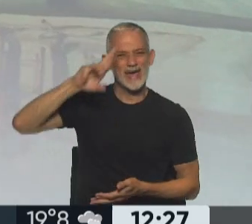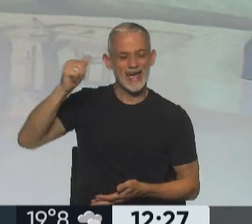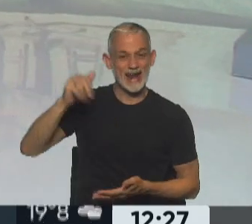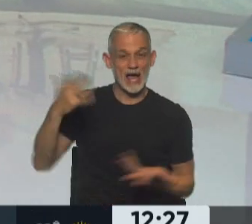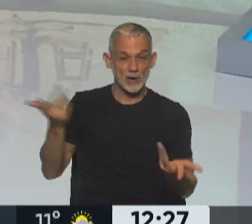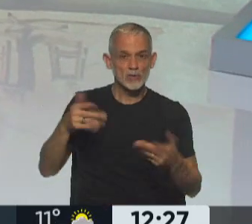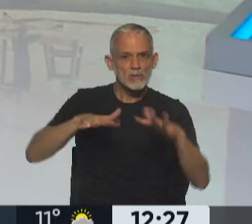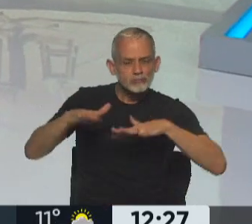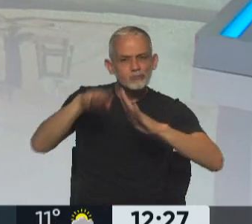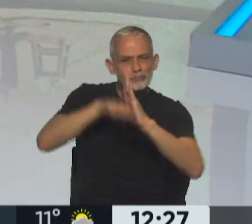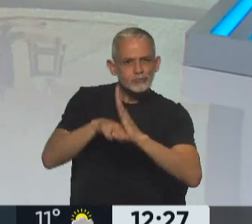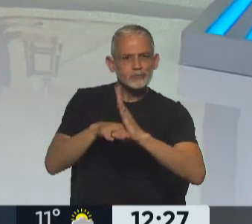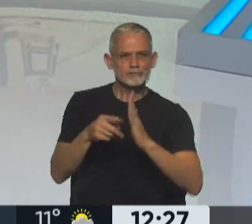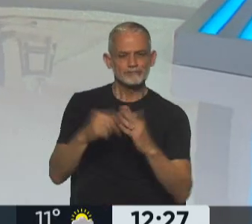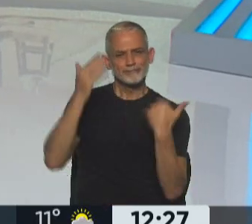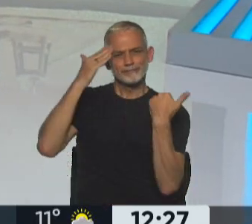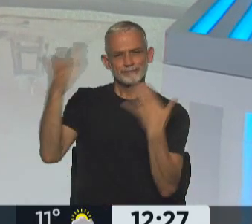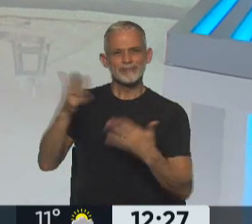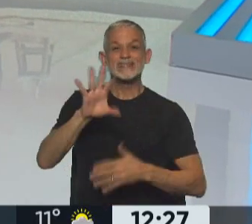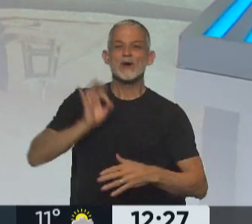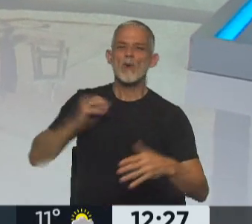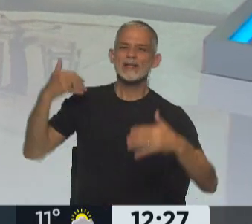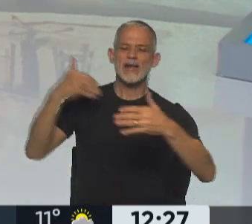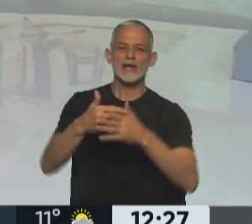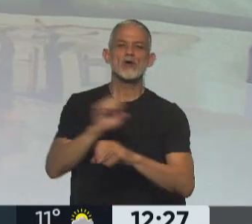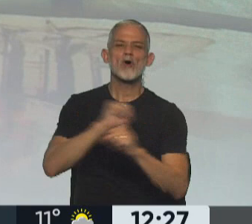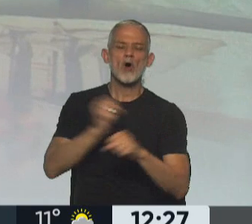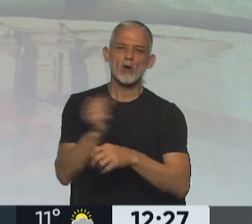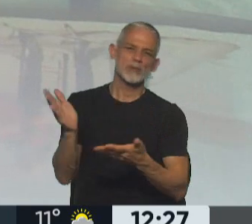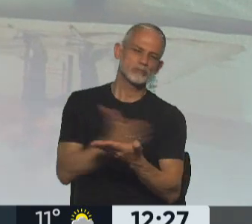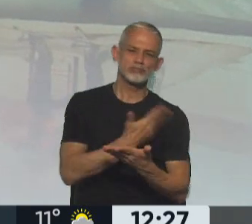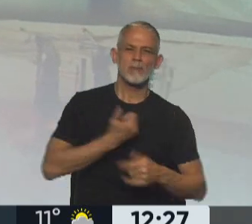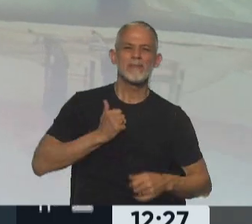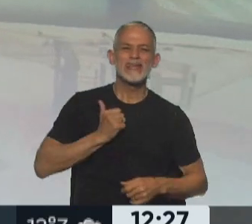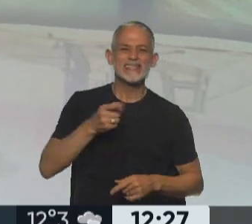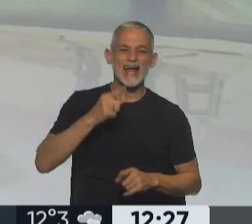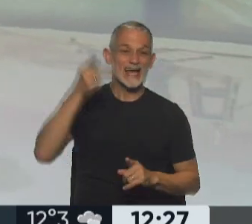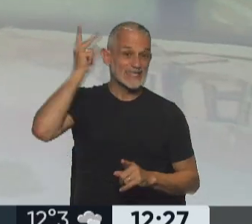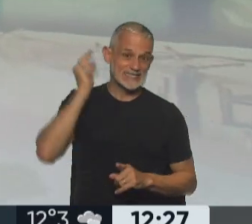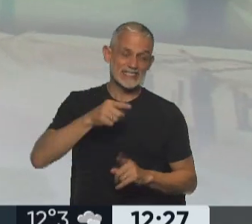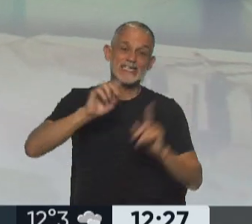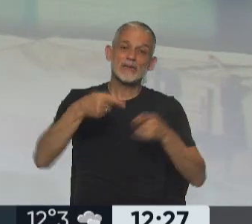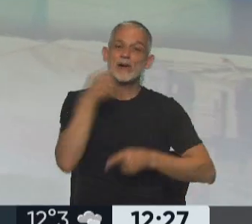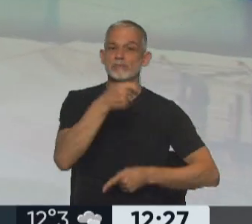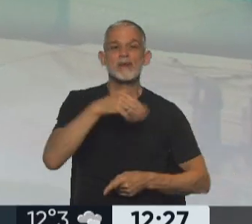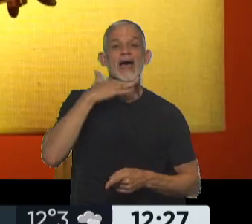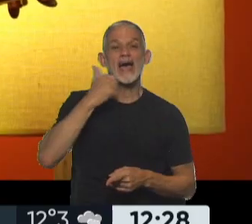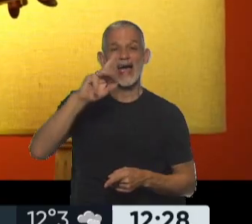que acompañan la conmemoración de los 50 años del golpe de Estado en Chile y también del asesinato de Víctor